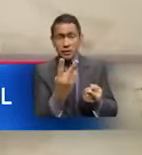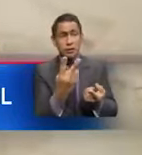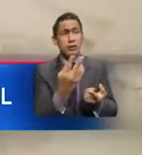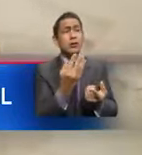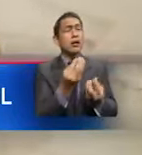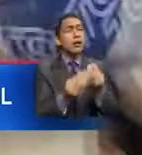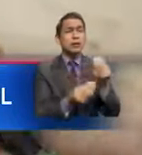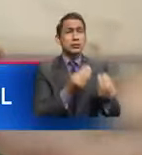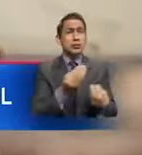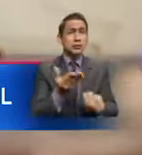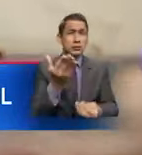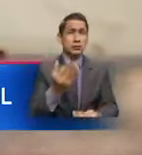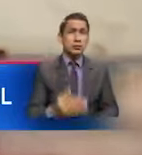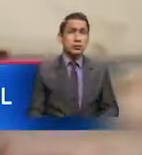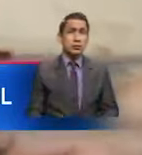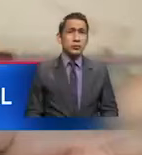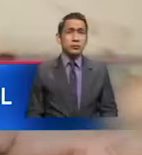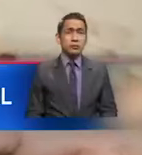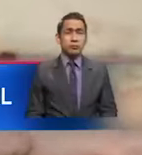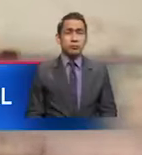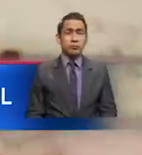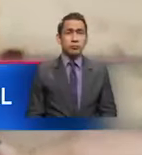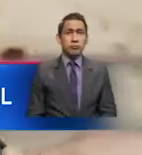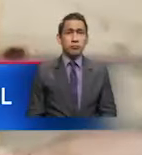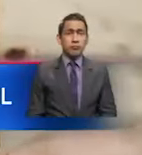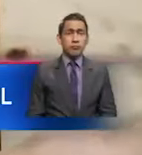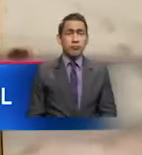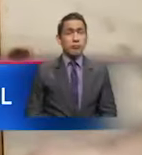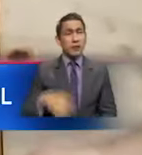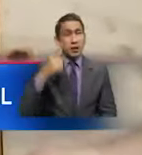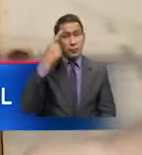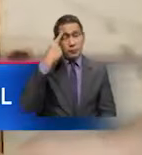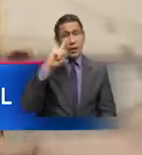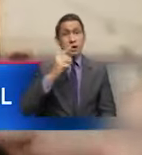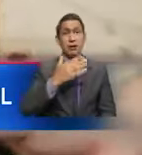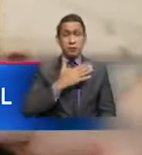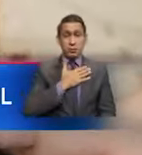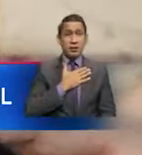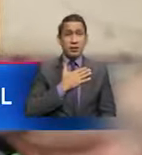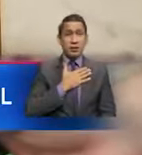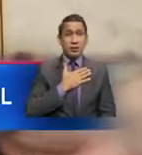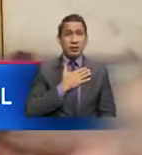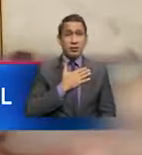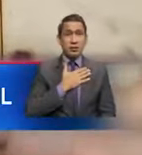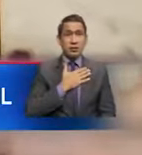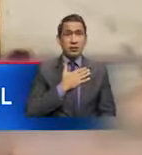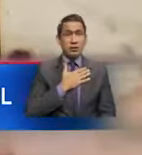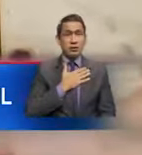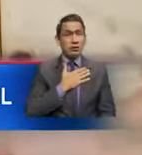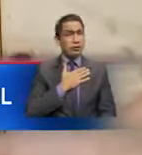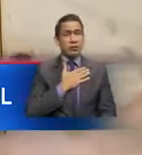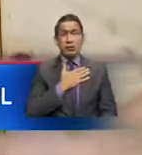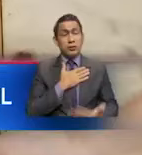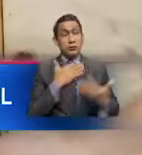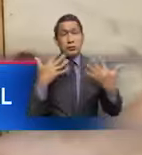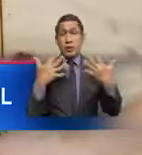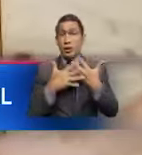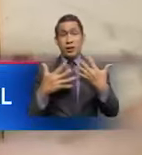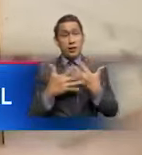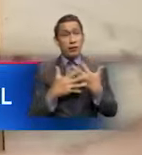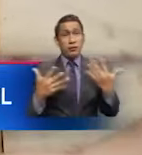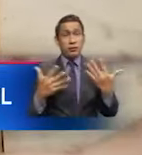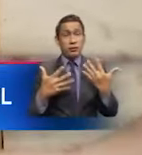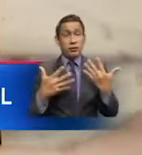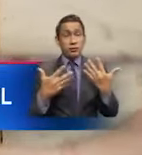discapacidad visual. Bueno, para mí fue algo aterrorizante porque no